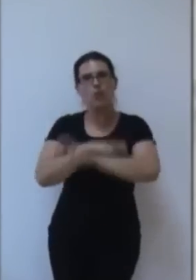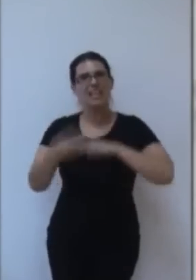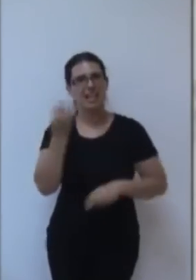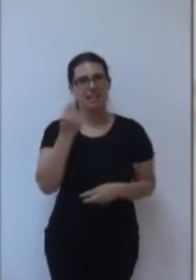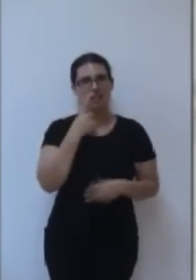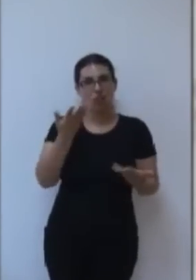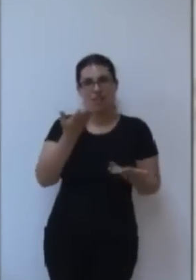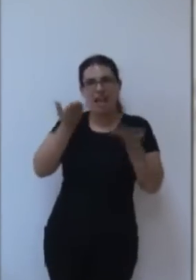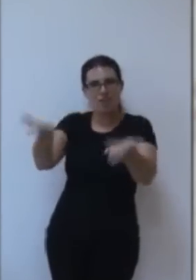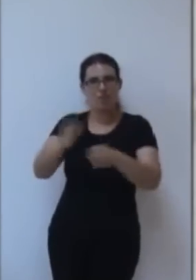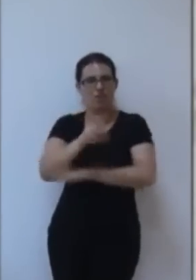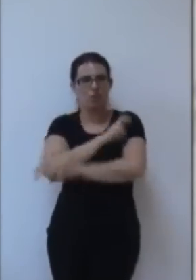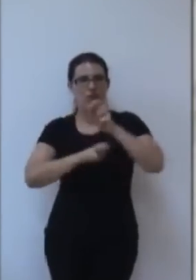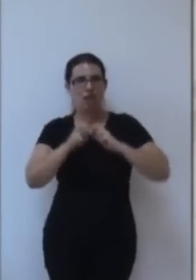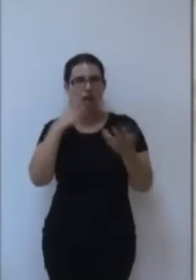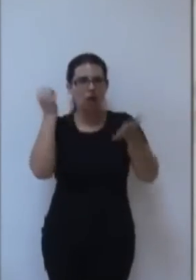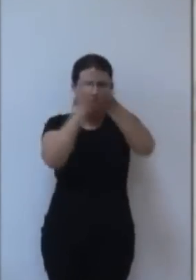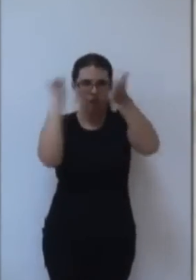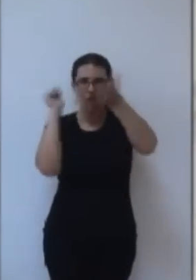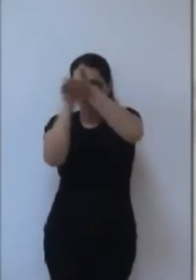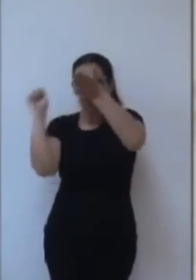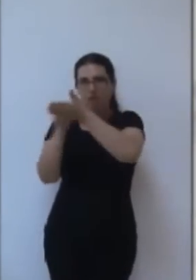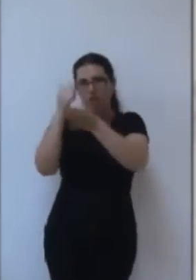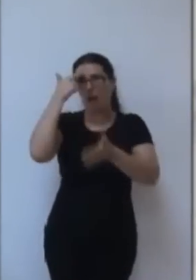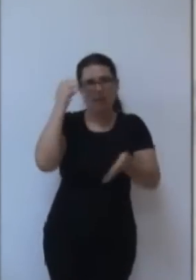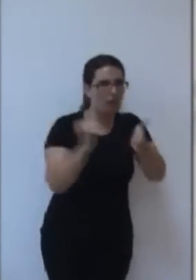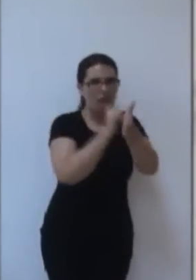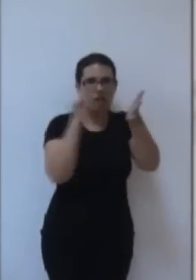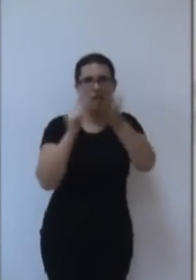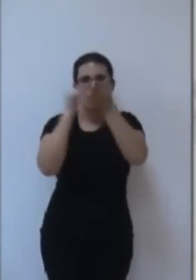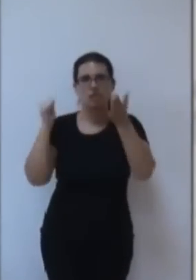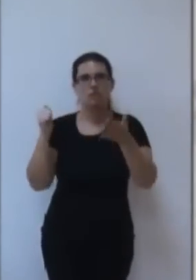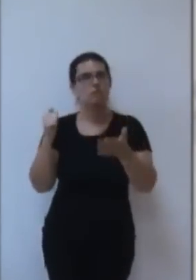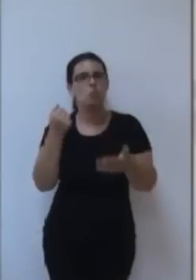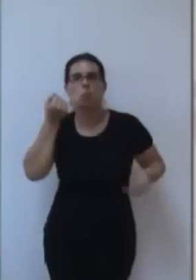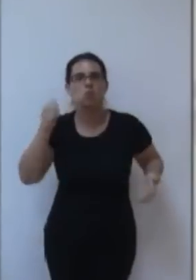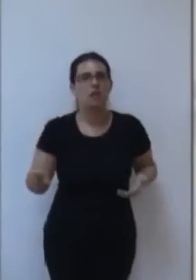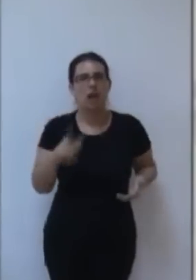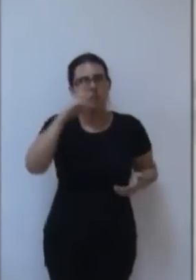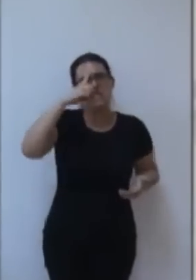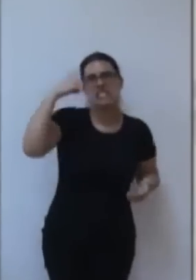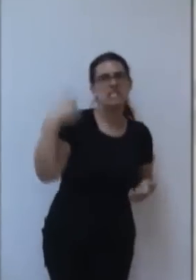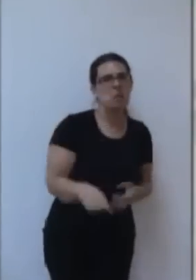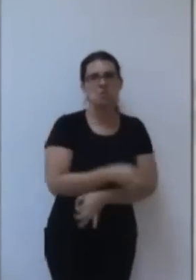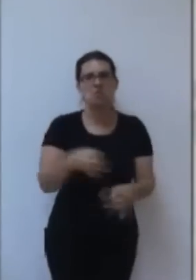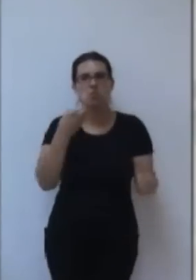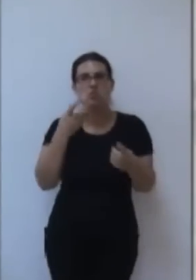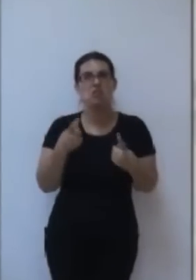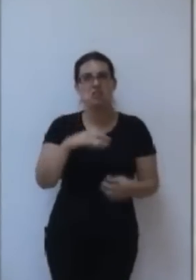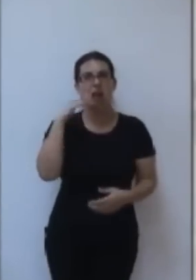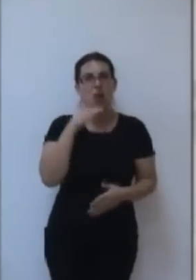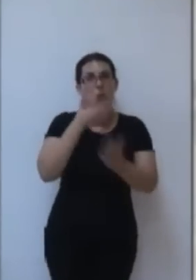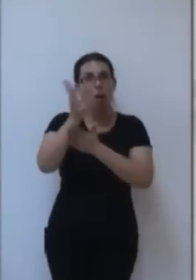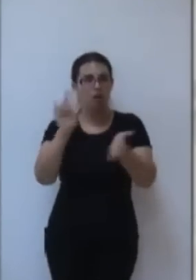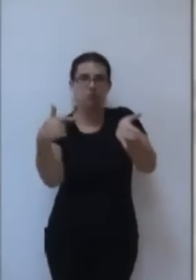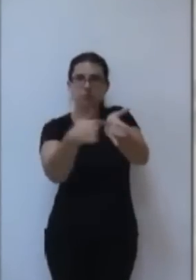ayudar todos a buscarlo. Y ahora no se tiene que dar los cabezazos contra la pared cuando se siente incomprendido. Ahora ya sabe cuando necesita algo que se va a ese